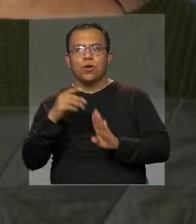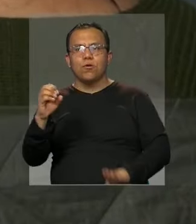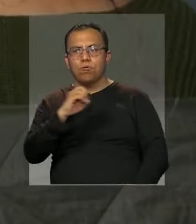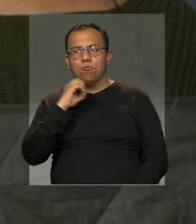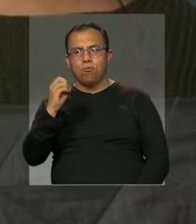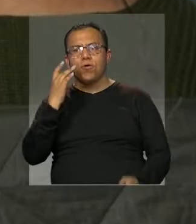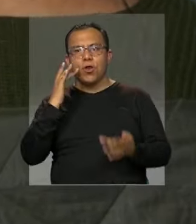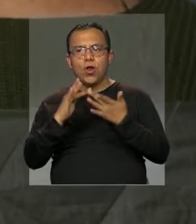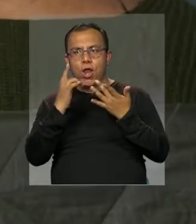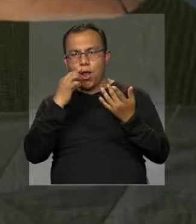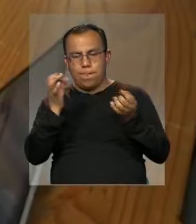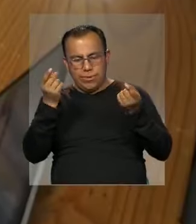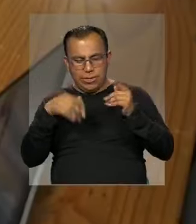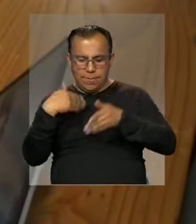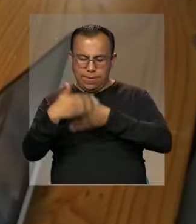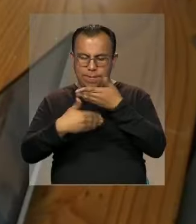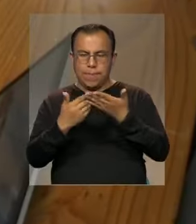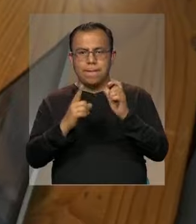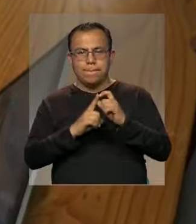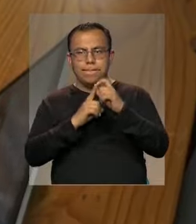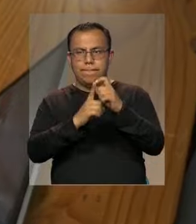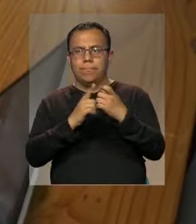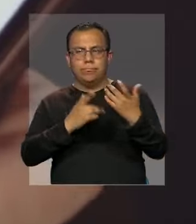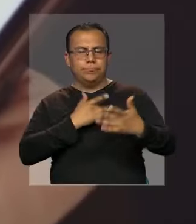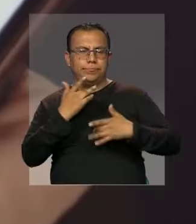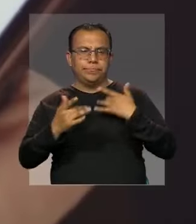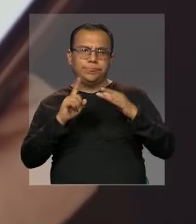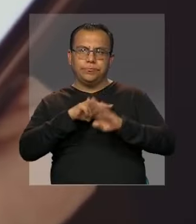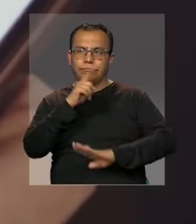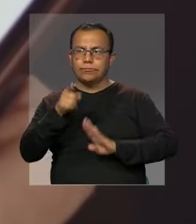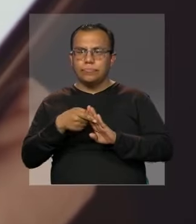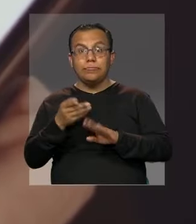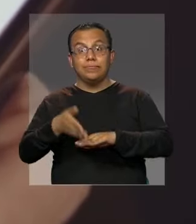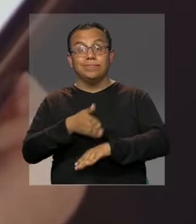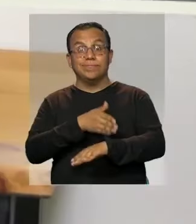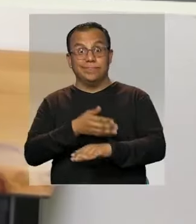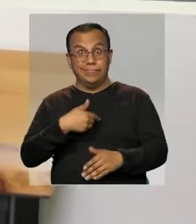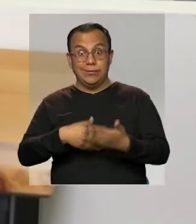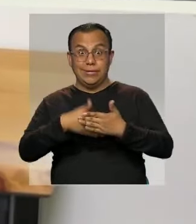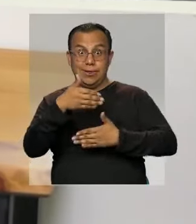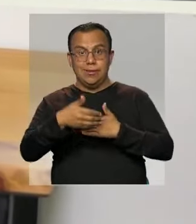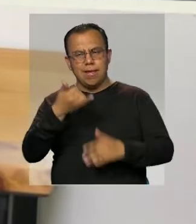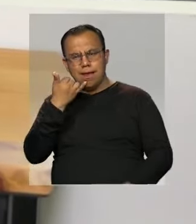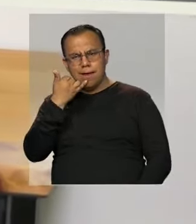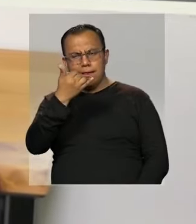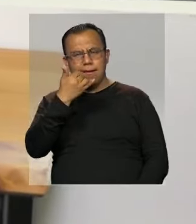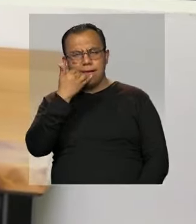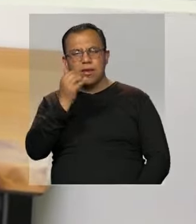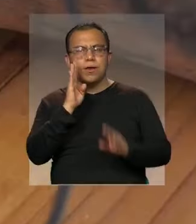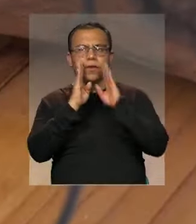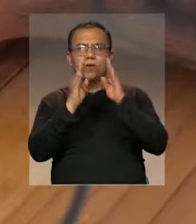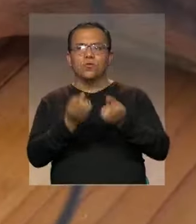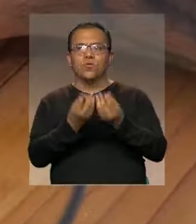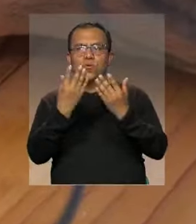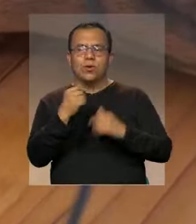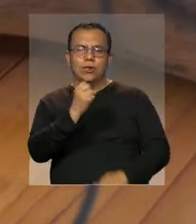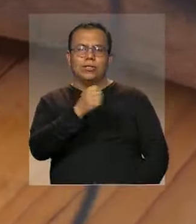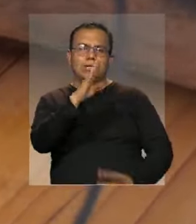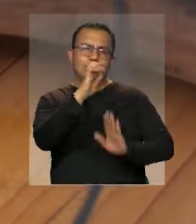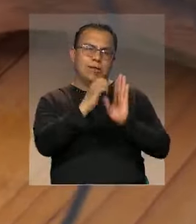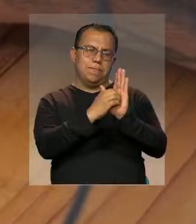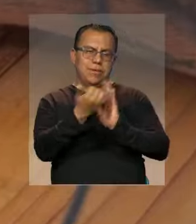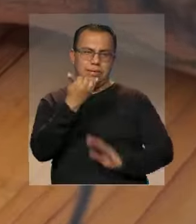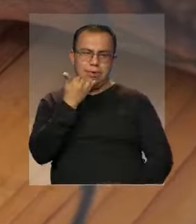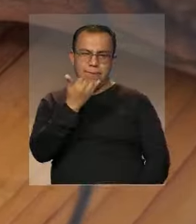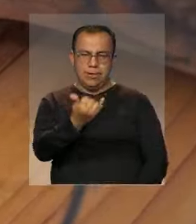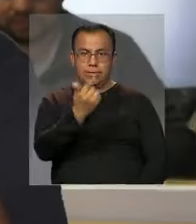alguna forma puedan tramitar y poner en palabras todas sus emociones. Desde su puesta en marcha, la línea ha recibido y atendido más de 19.000